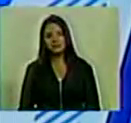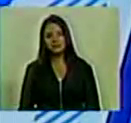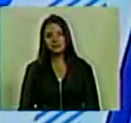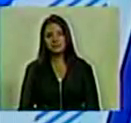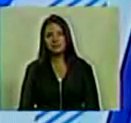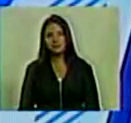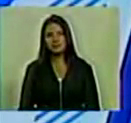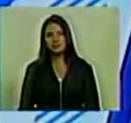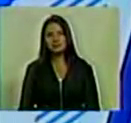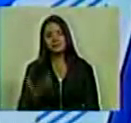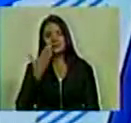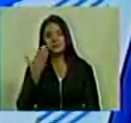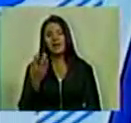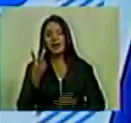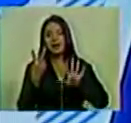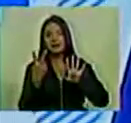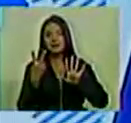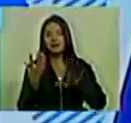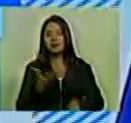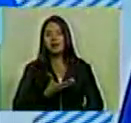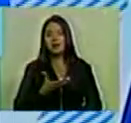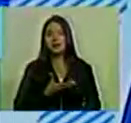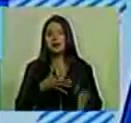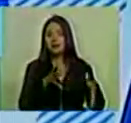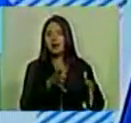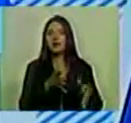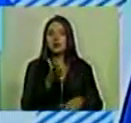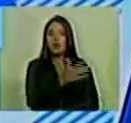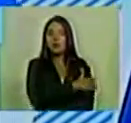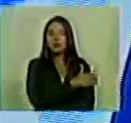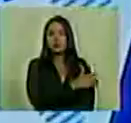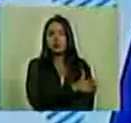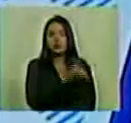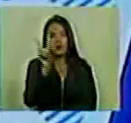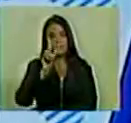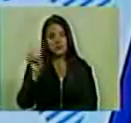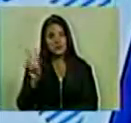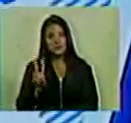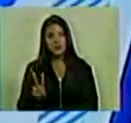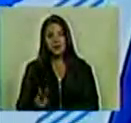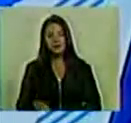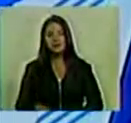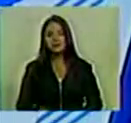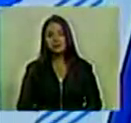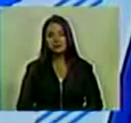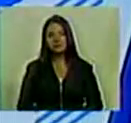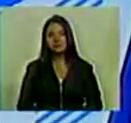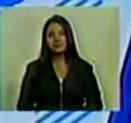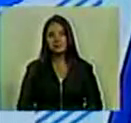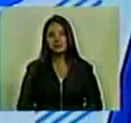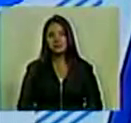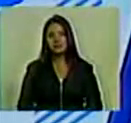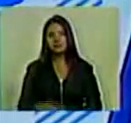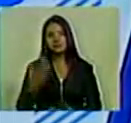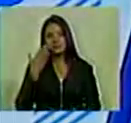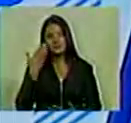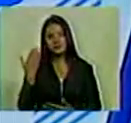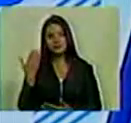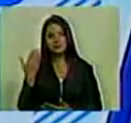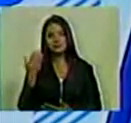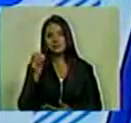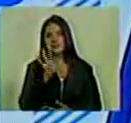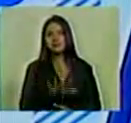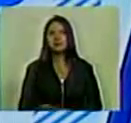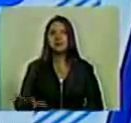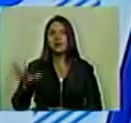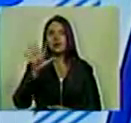Ahí están las 7 alcaldías que ganó la derecha venezolana. Esto que se ve que son territorios, bueno, en efecto, este es el Alto